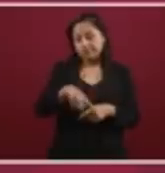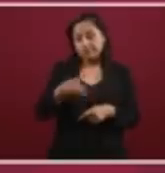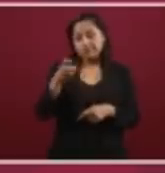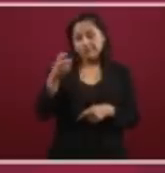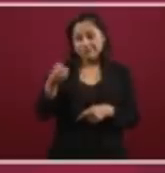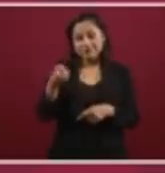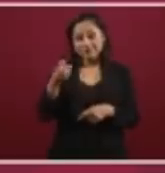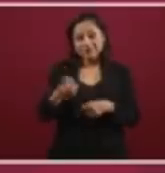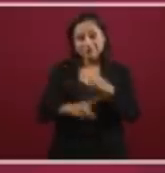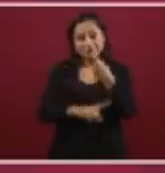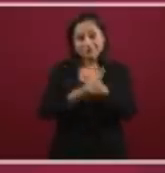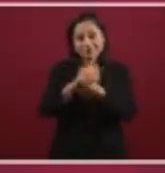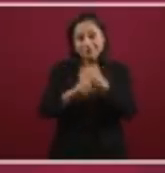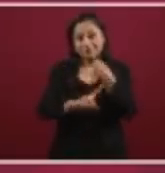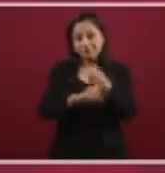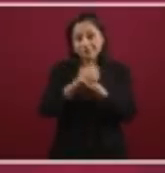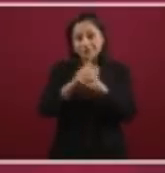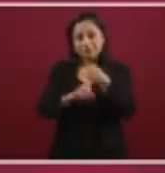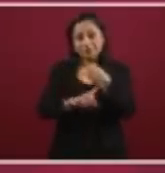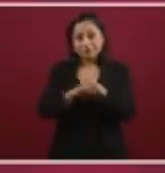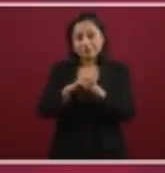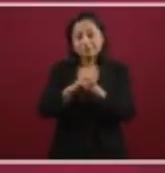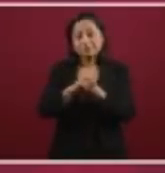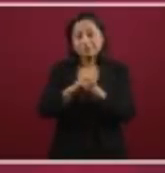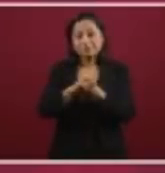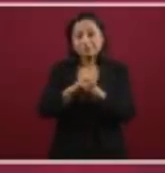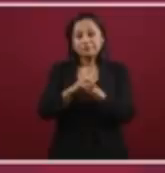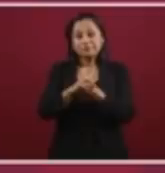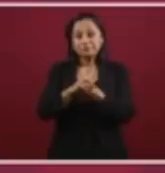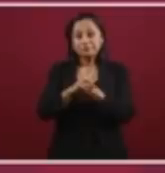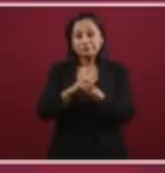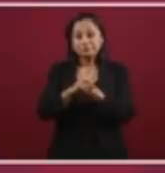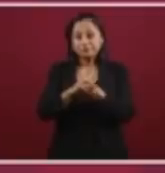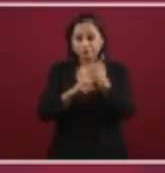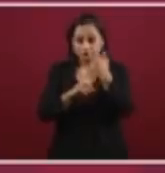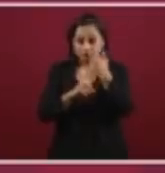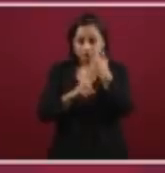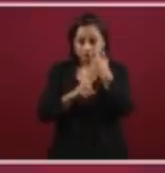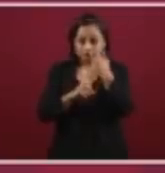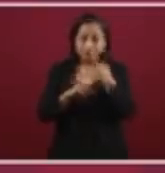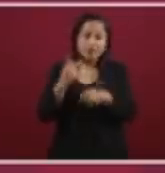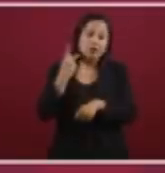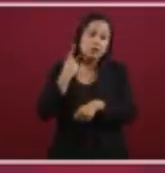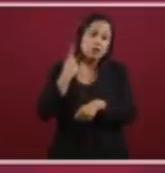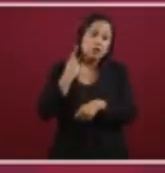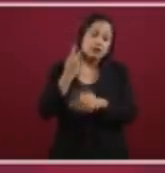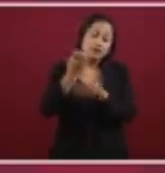d la política económica